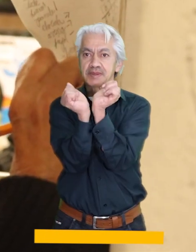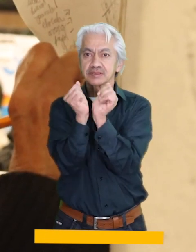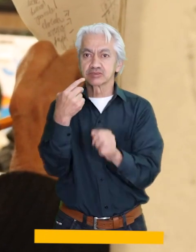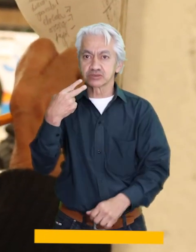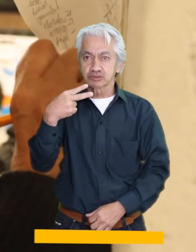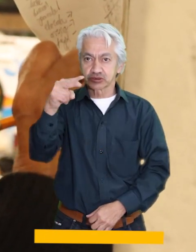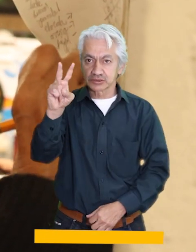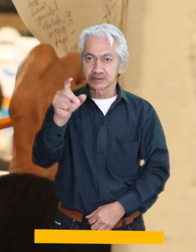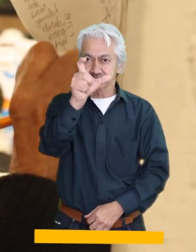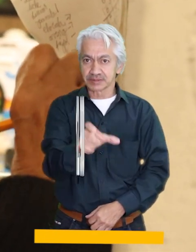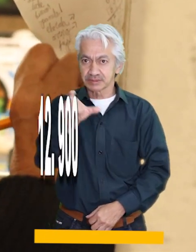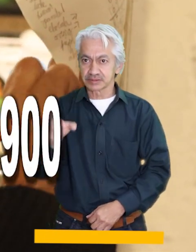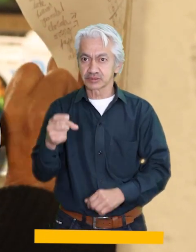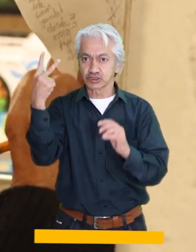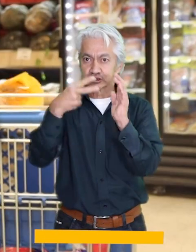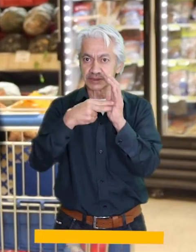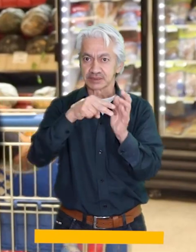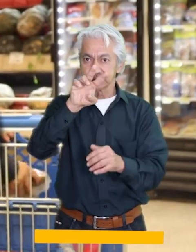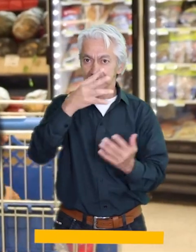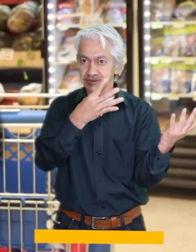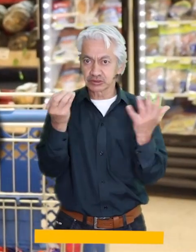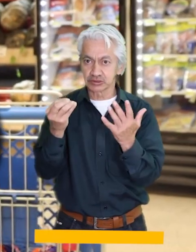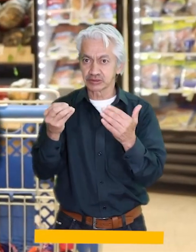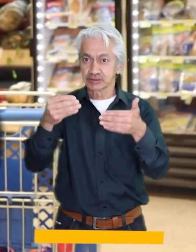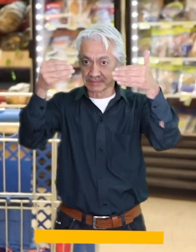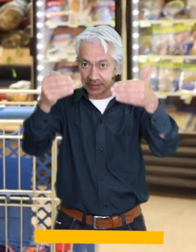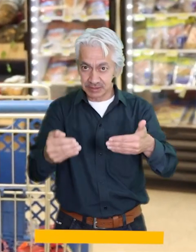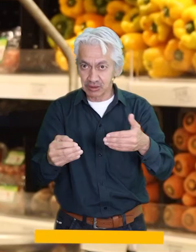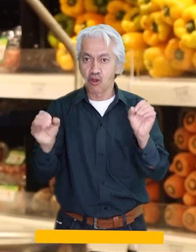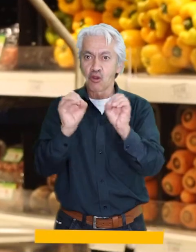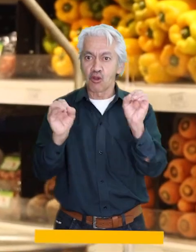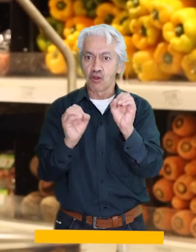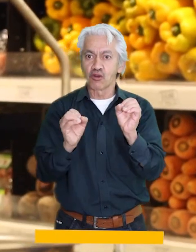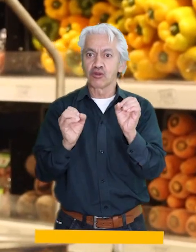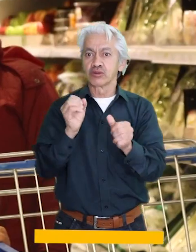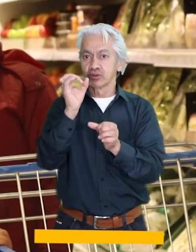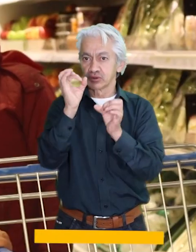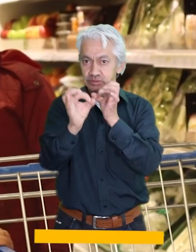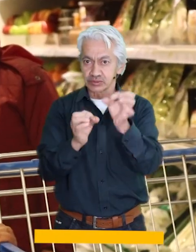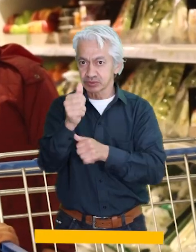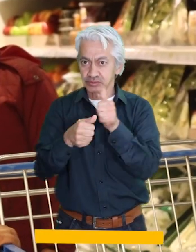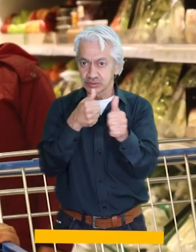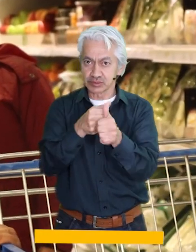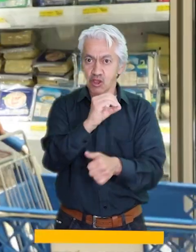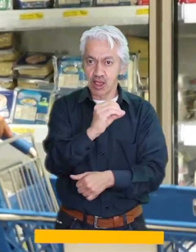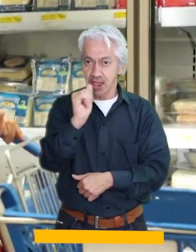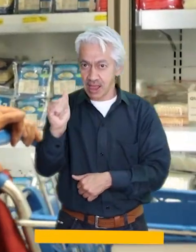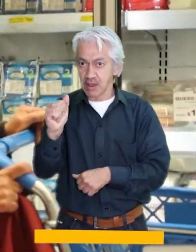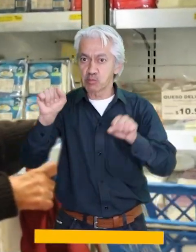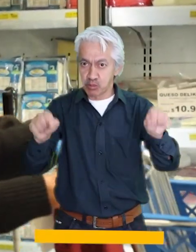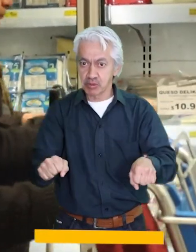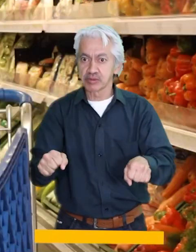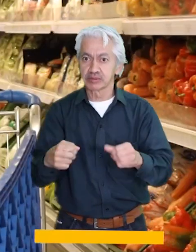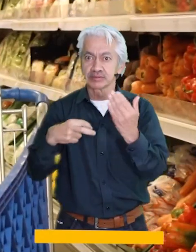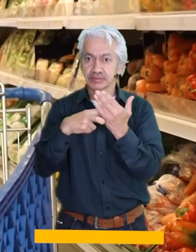A partir del 12 de mayo, 12.900 personas con discapacidad. Sus cuidadoras y cuidadores podrán redimir